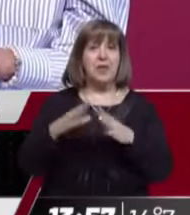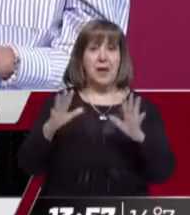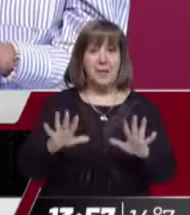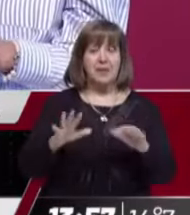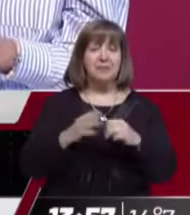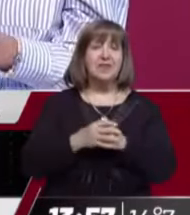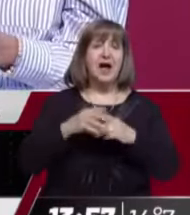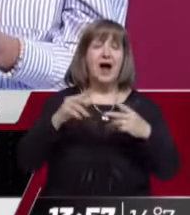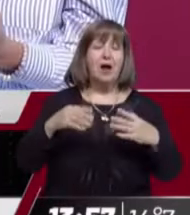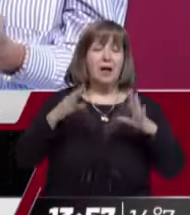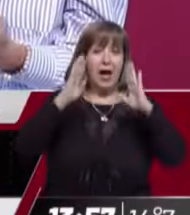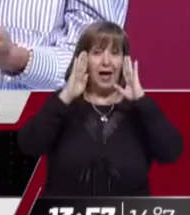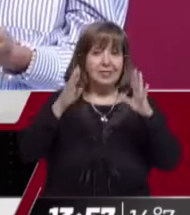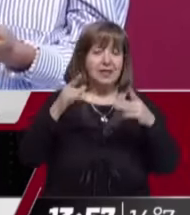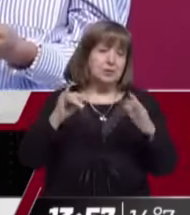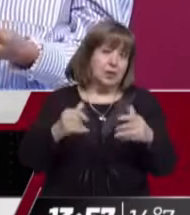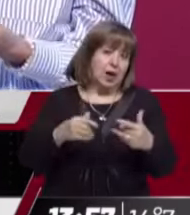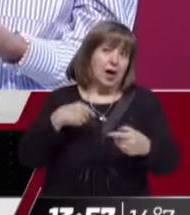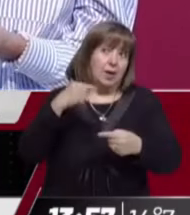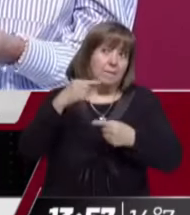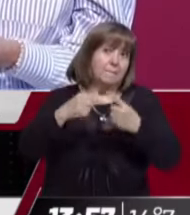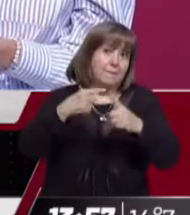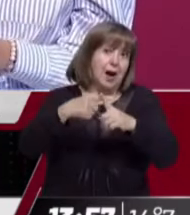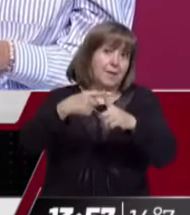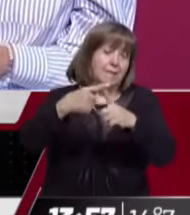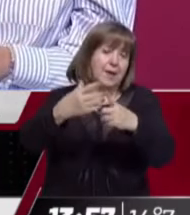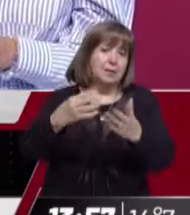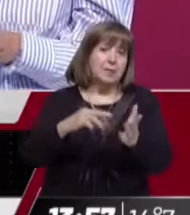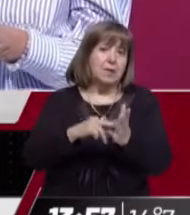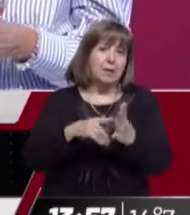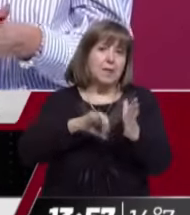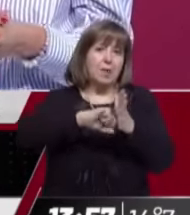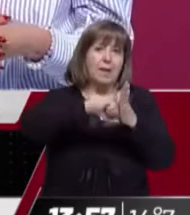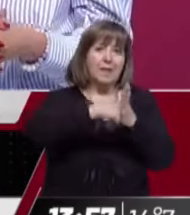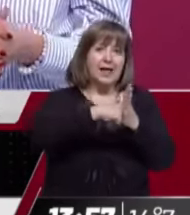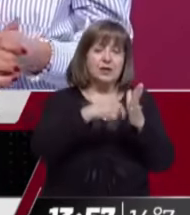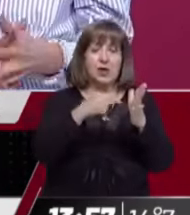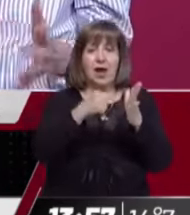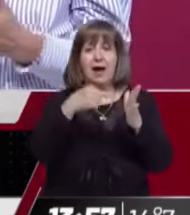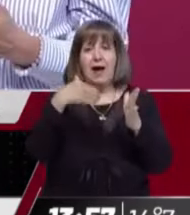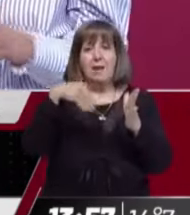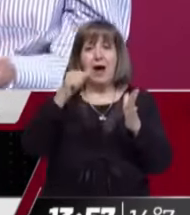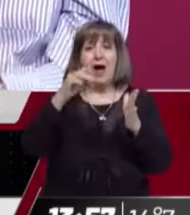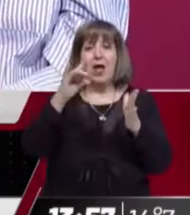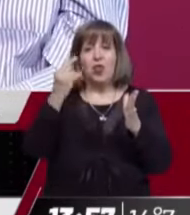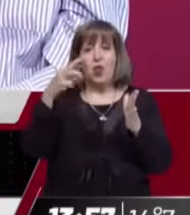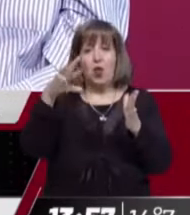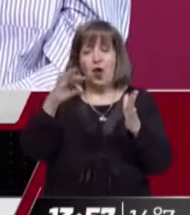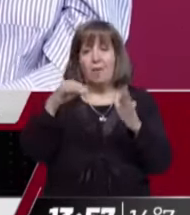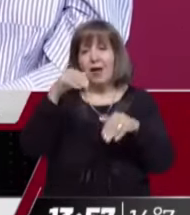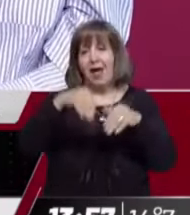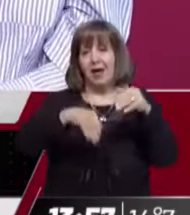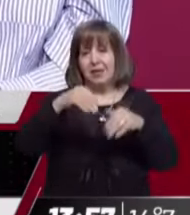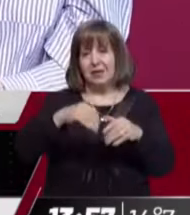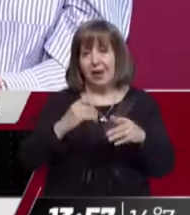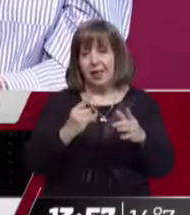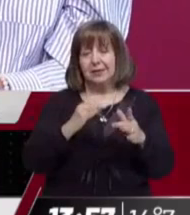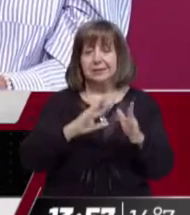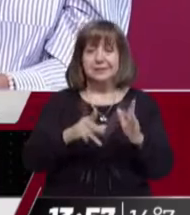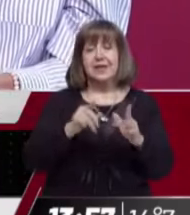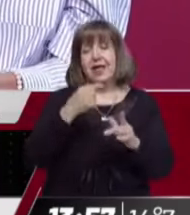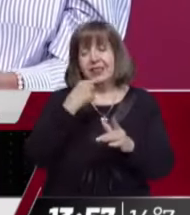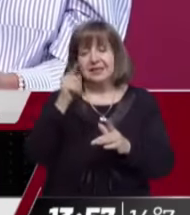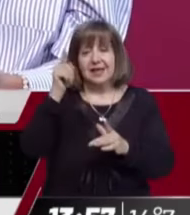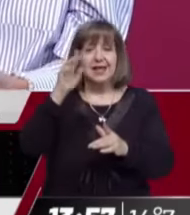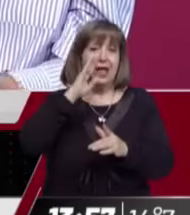estar atentos, ¿no? Sí. Un modo más de presionar a Maduro a partir de lo que fueron las elecciones presidenciales